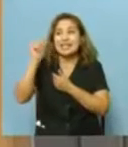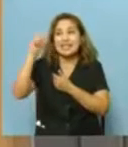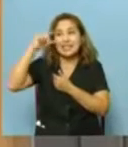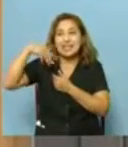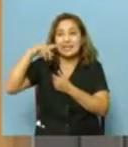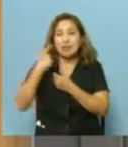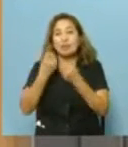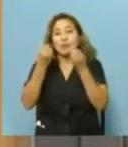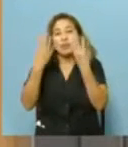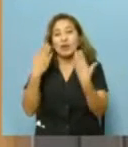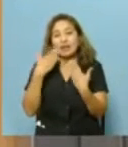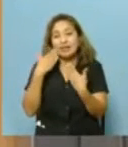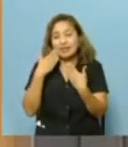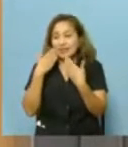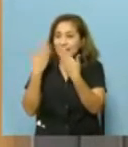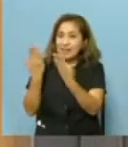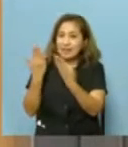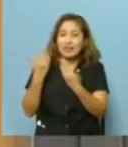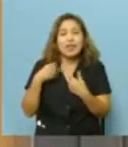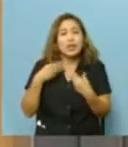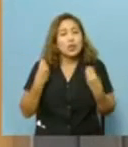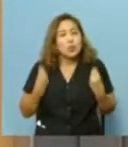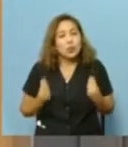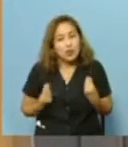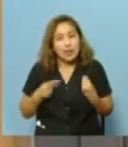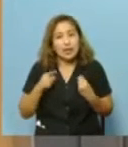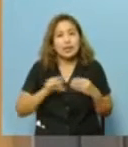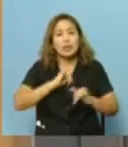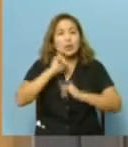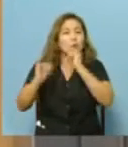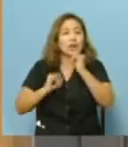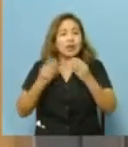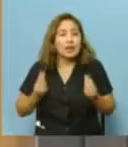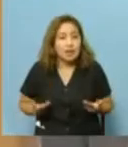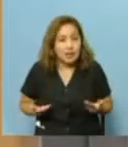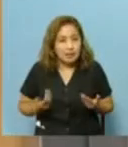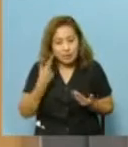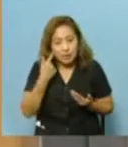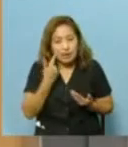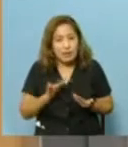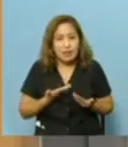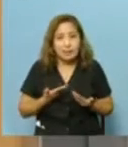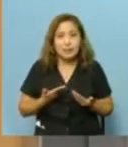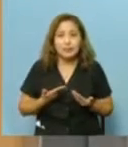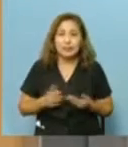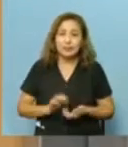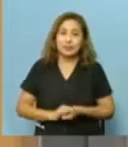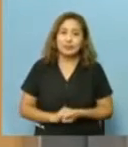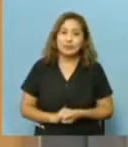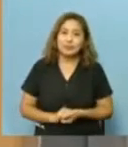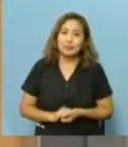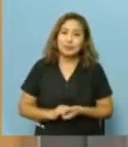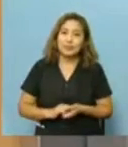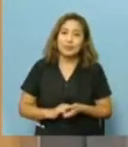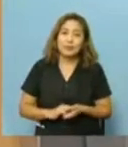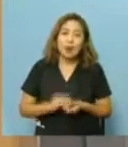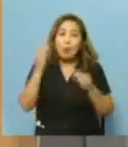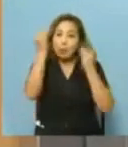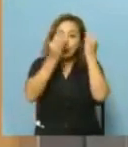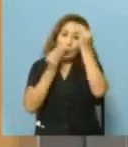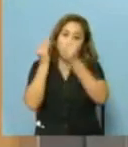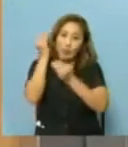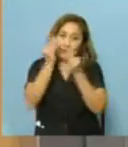muy buenas tardes qué lectura le merece toda esta situación bueno muy mucha preocupación